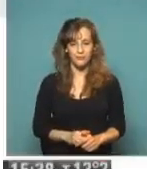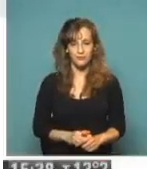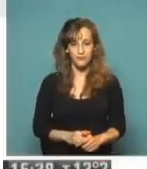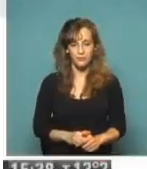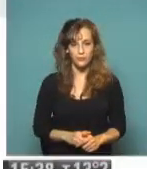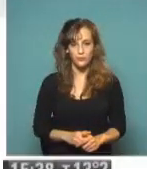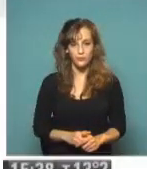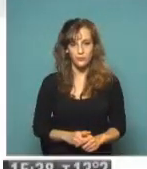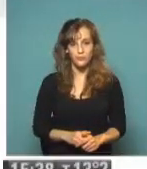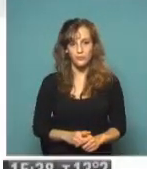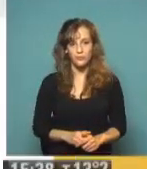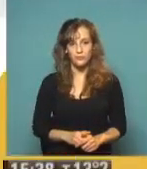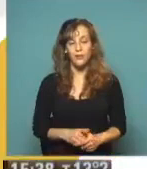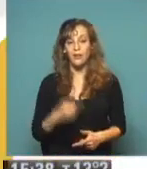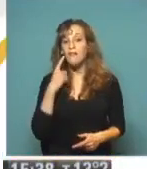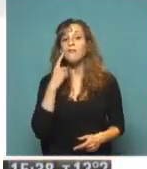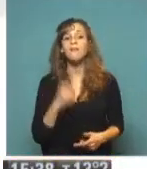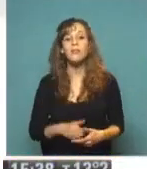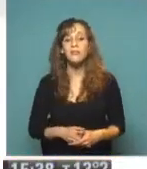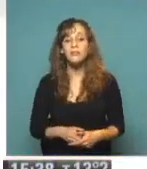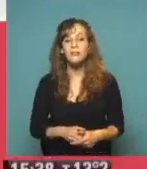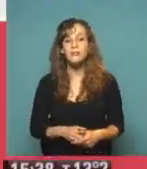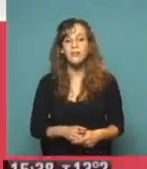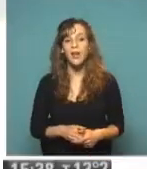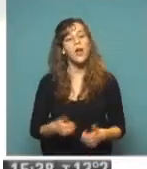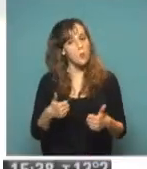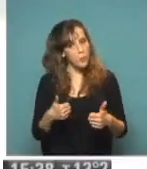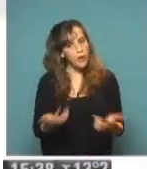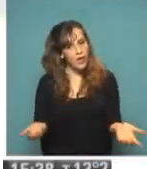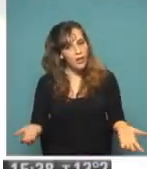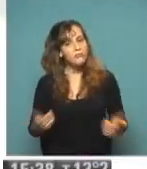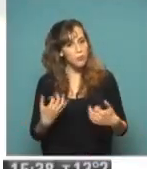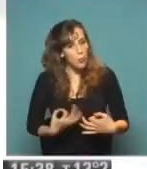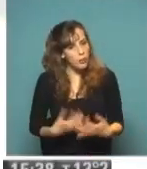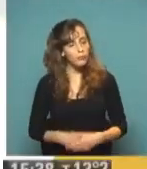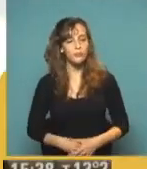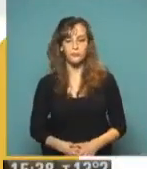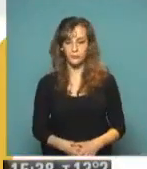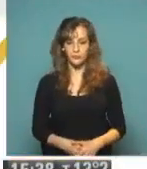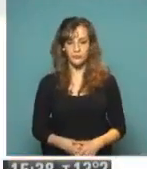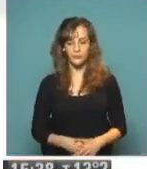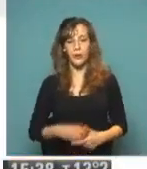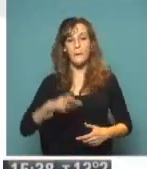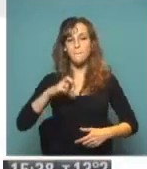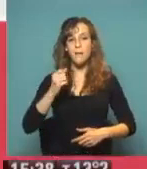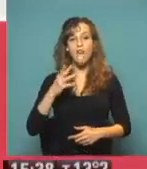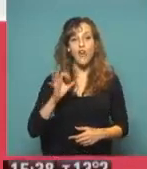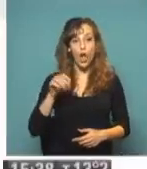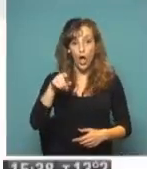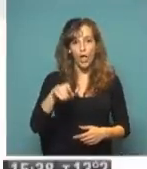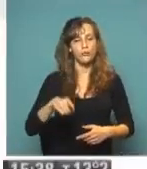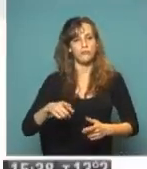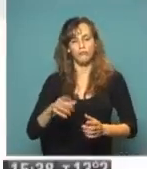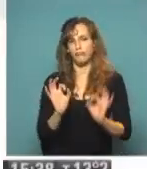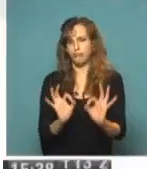No, pero... A ver. Muy bien, está muy bueno. Pablo le está metiendo de todo, quiero ver el de Pablo después.